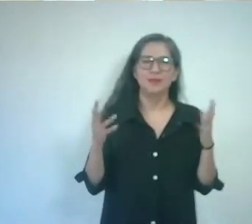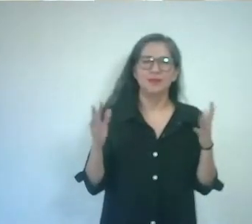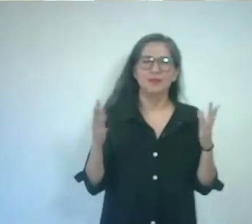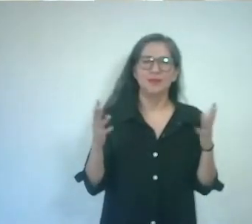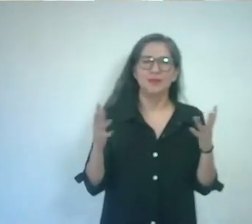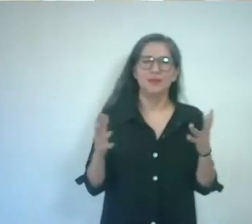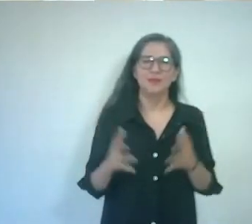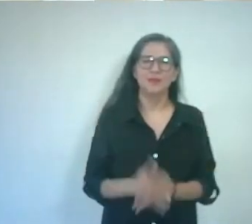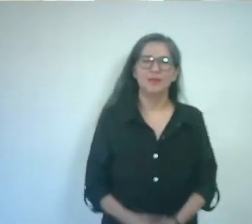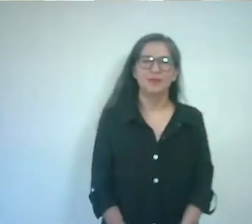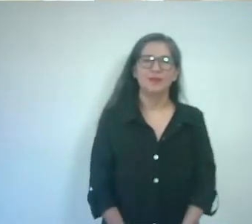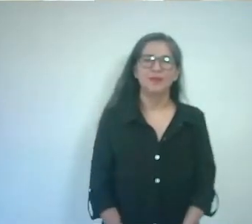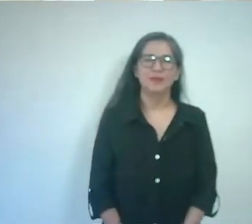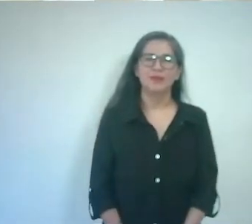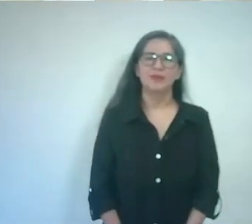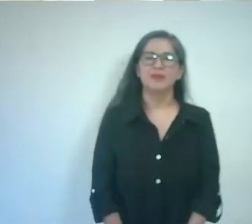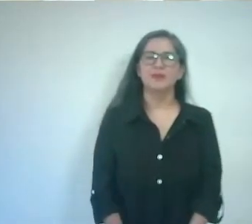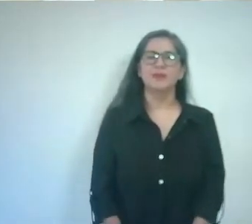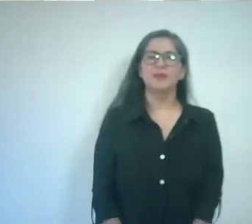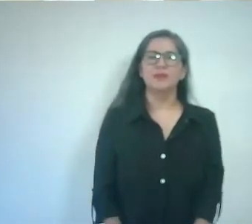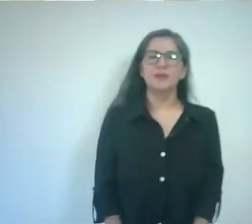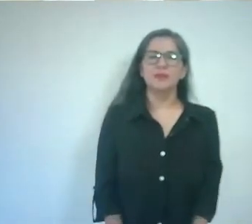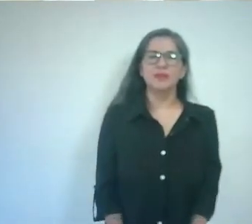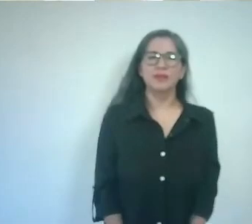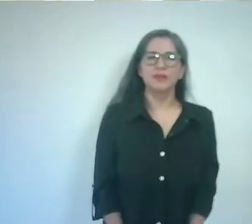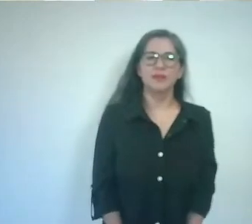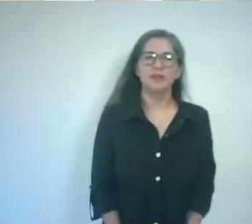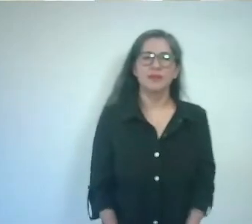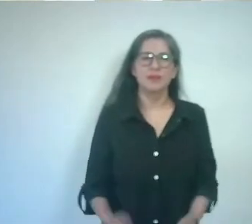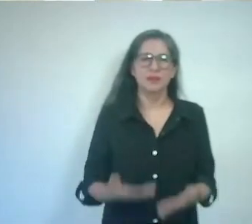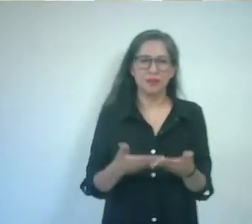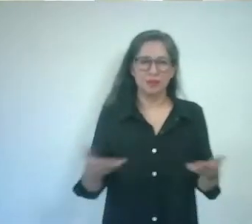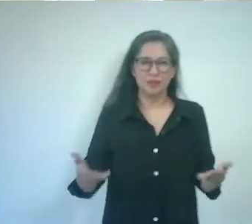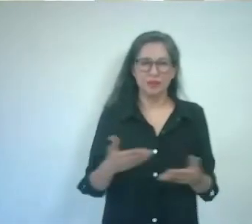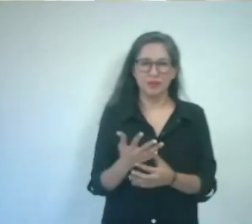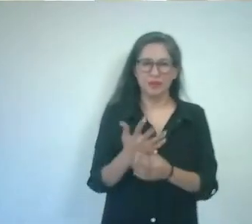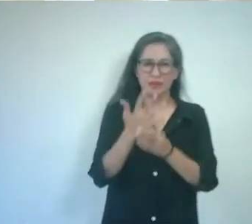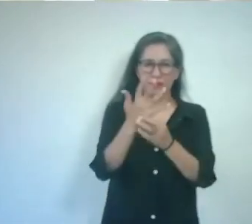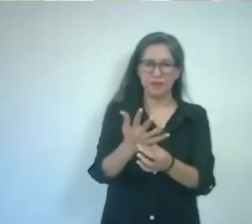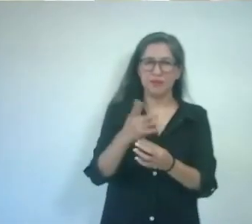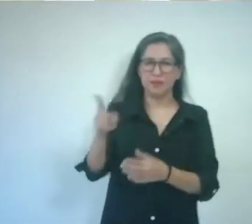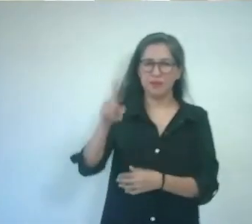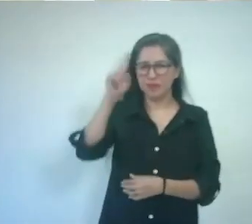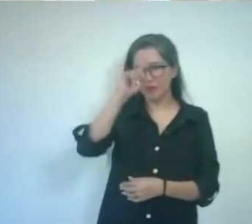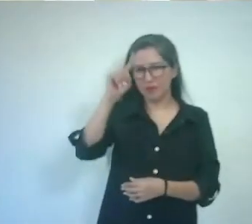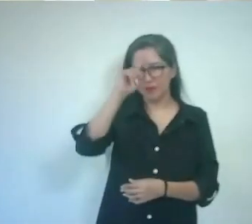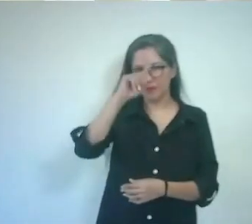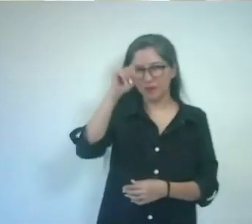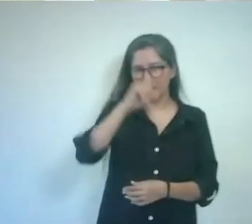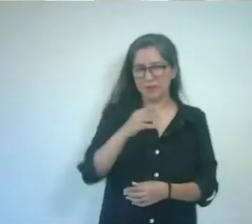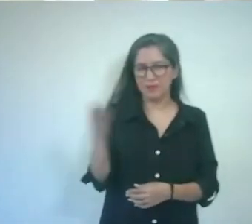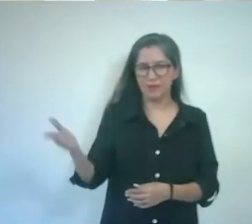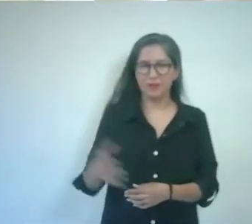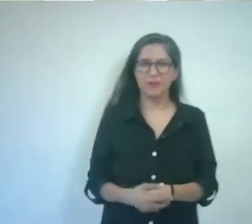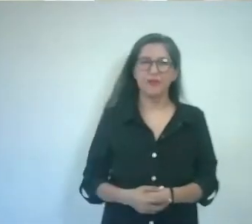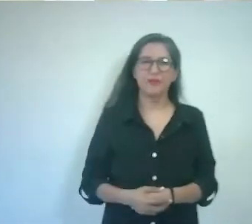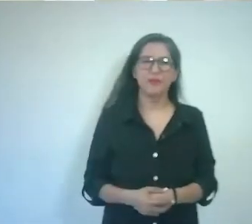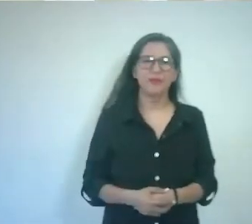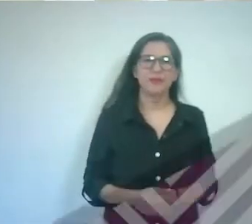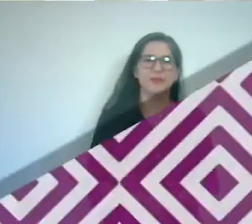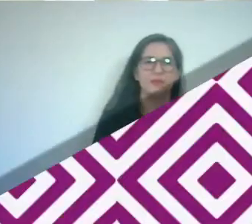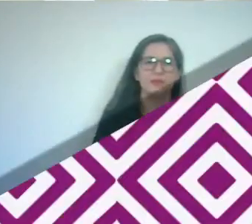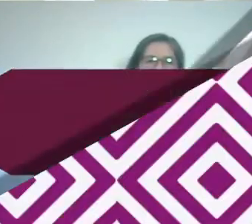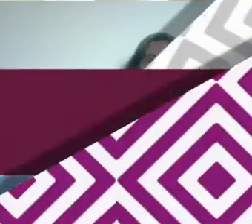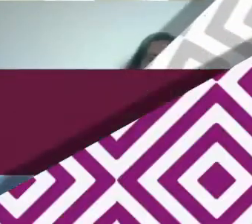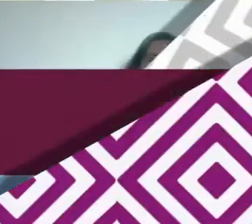Muchas gracias, consejero. El siguiente en uso de la voz es el consejero, el doctor Ada Nieto. Muchas gracias,